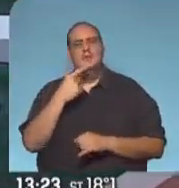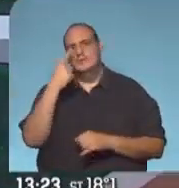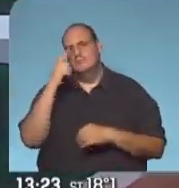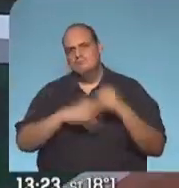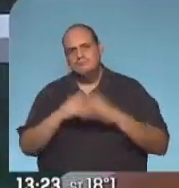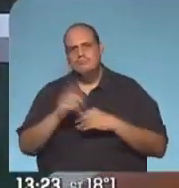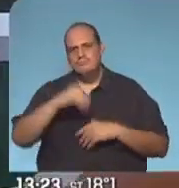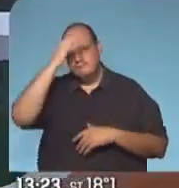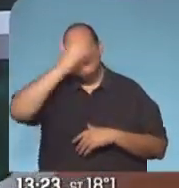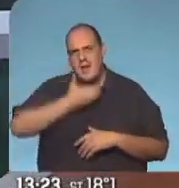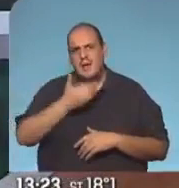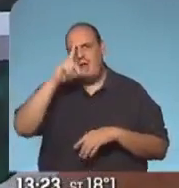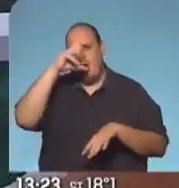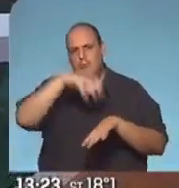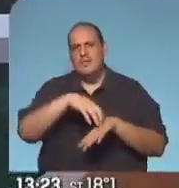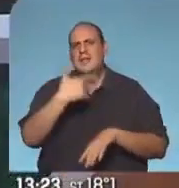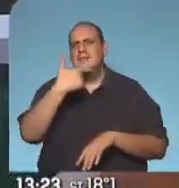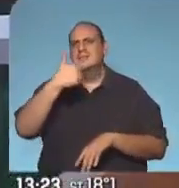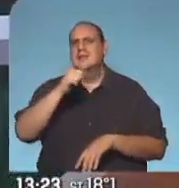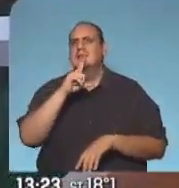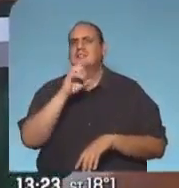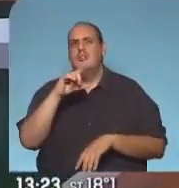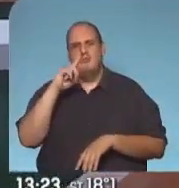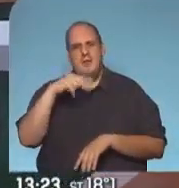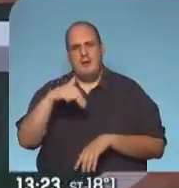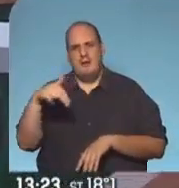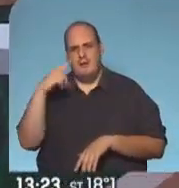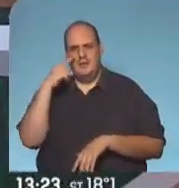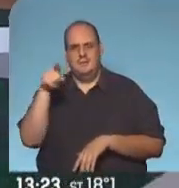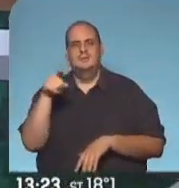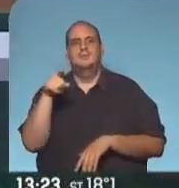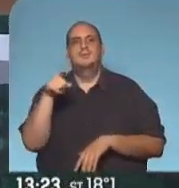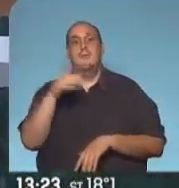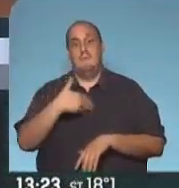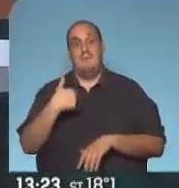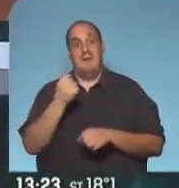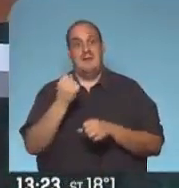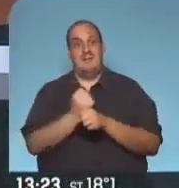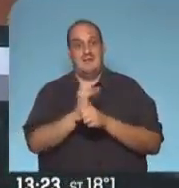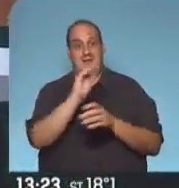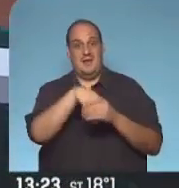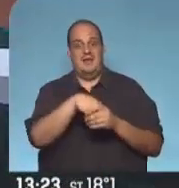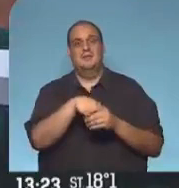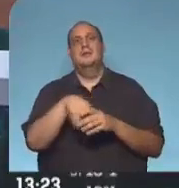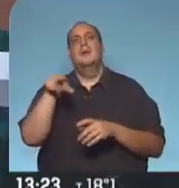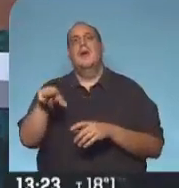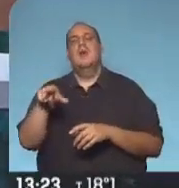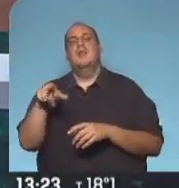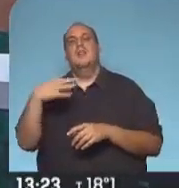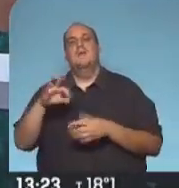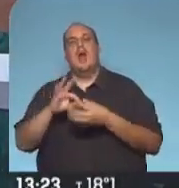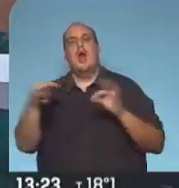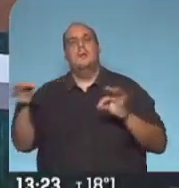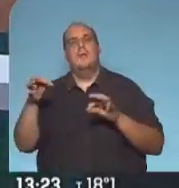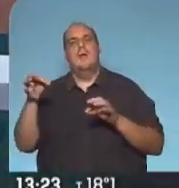para el Hospital Santoyani. Allí trabaja su mamá. Joaquín debía participar de la Olimpiada Internacional